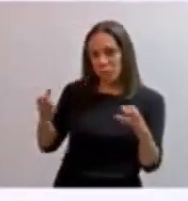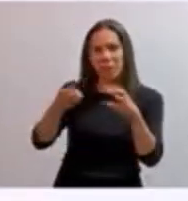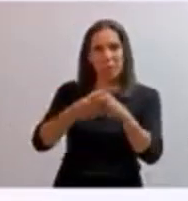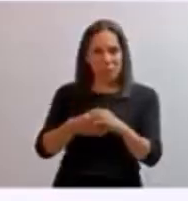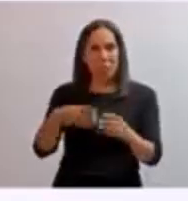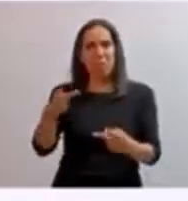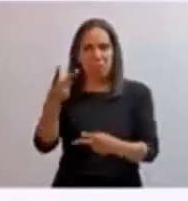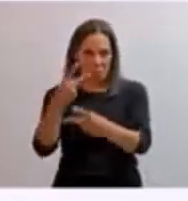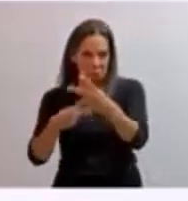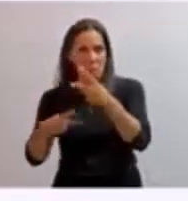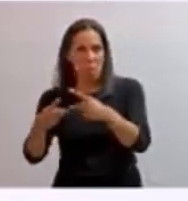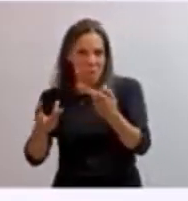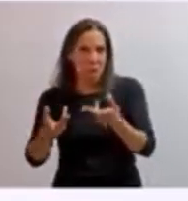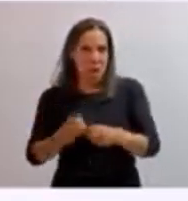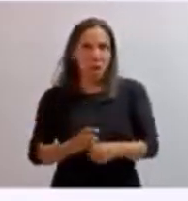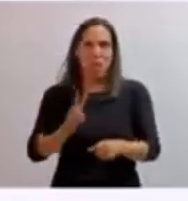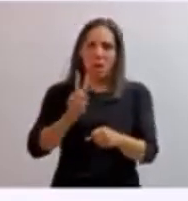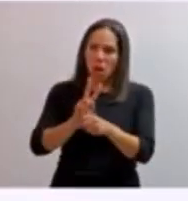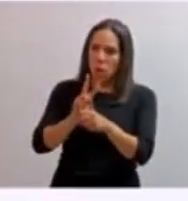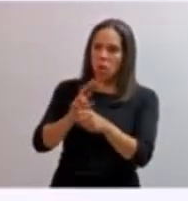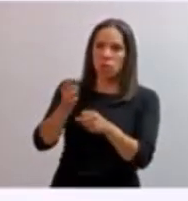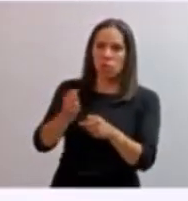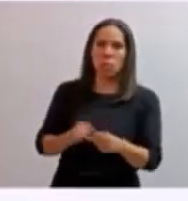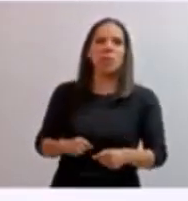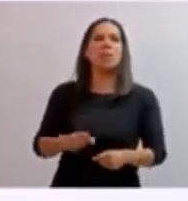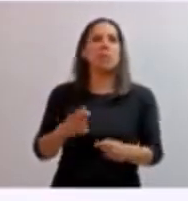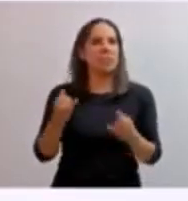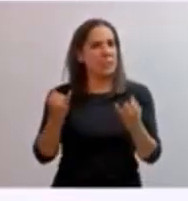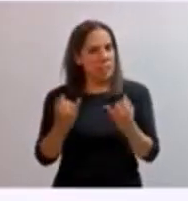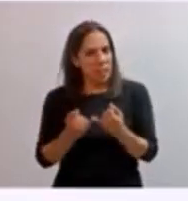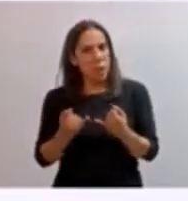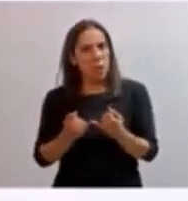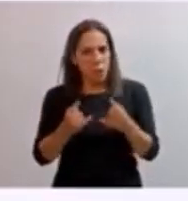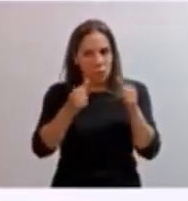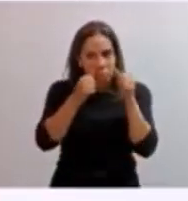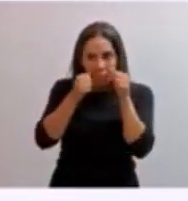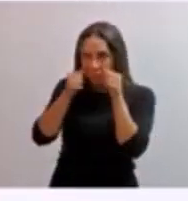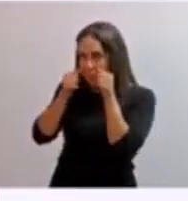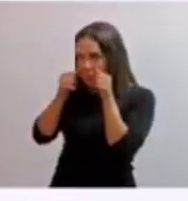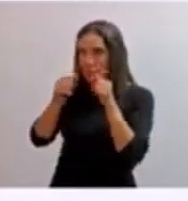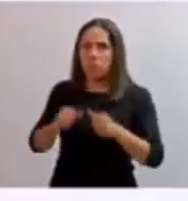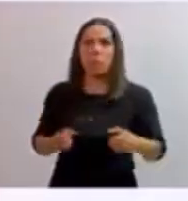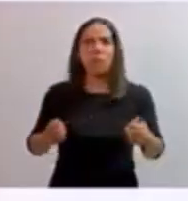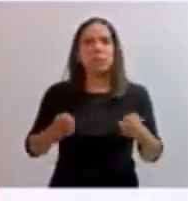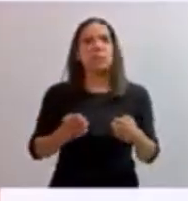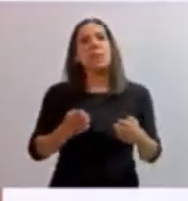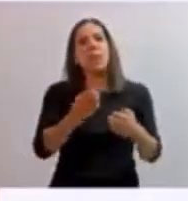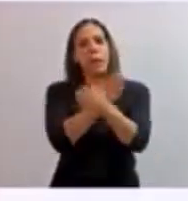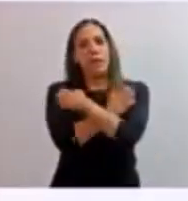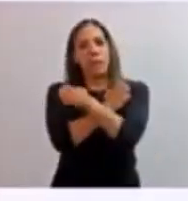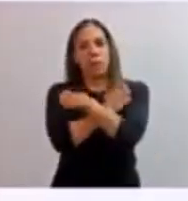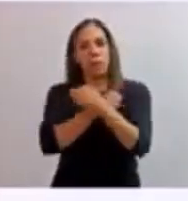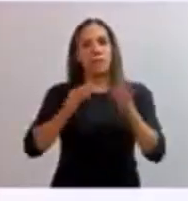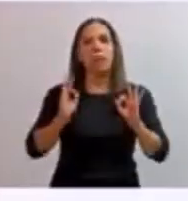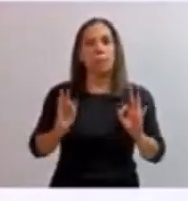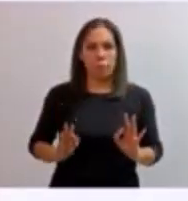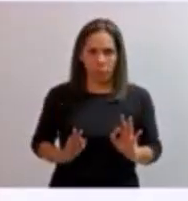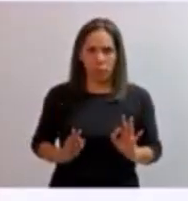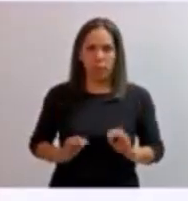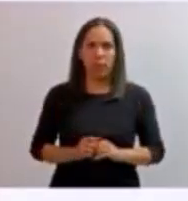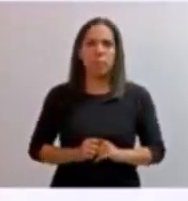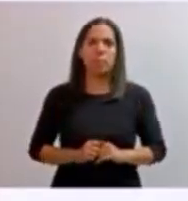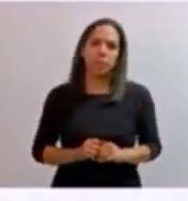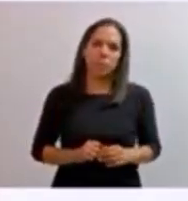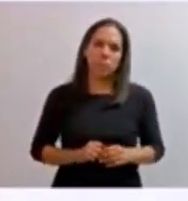asisten los supervisores de educación física también, los inspectores de educación física con los supervisores. Tengo mi experiencia en el nivel